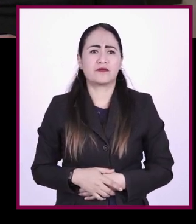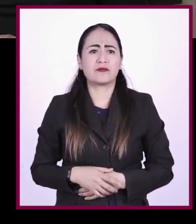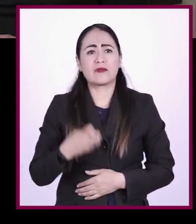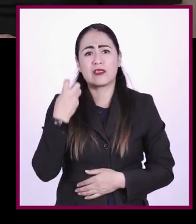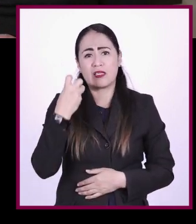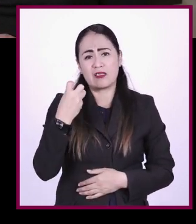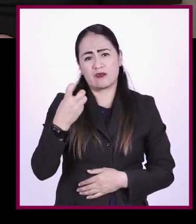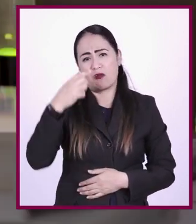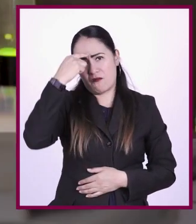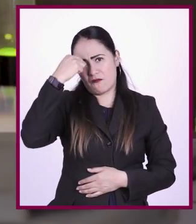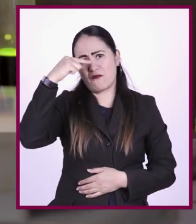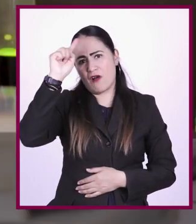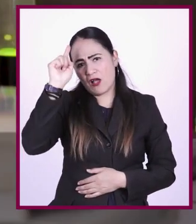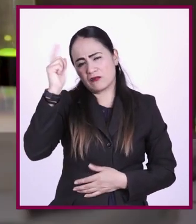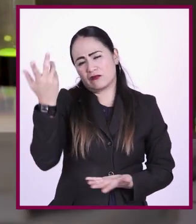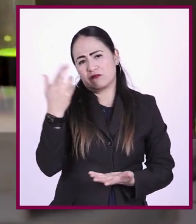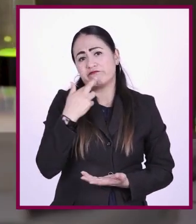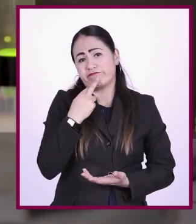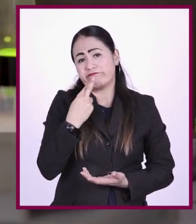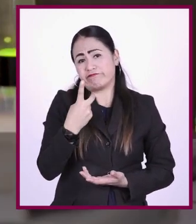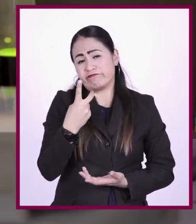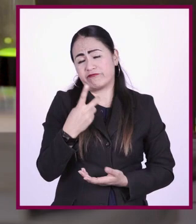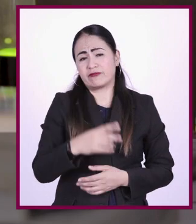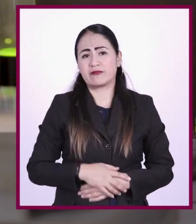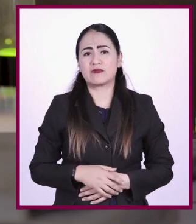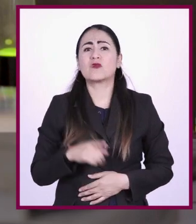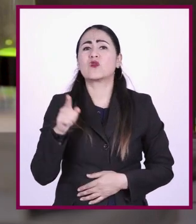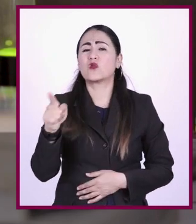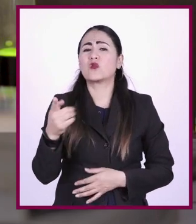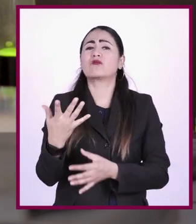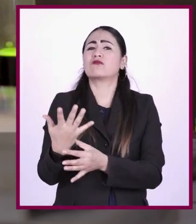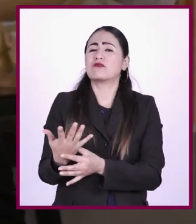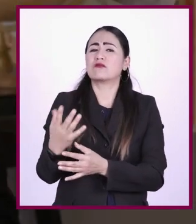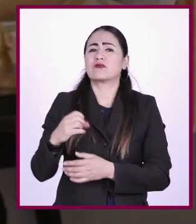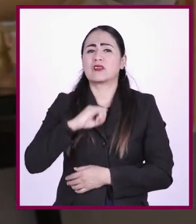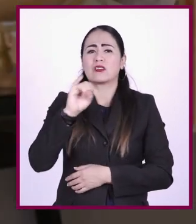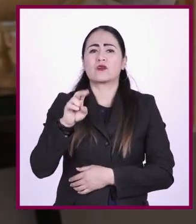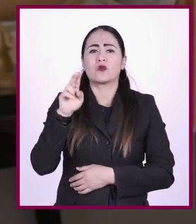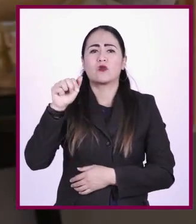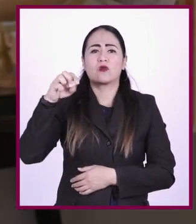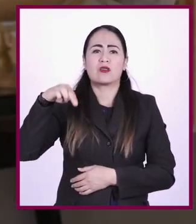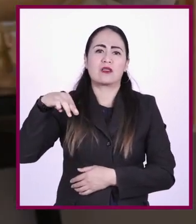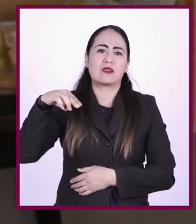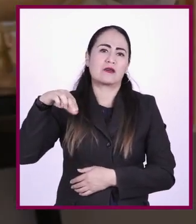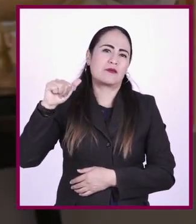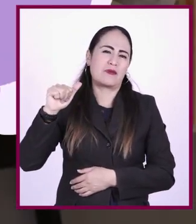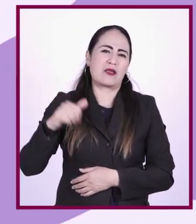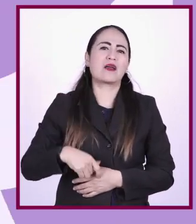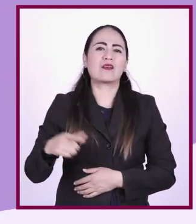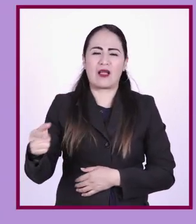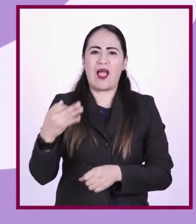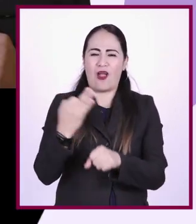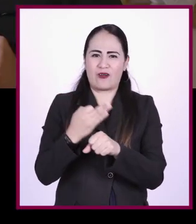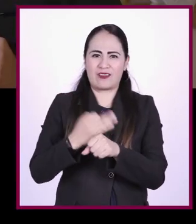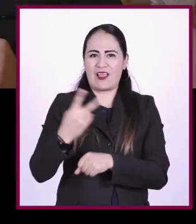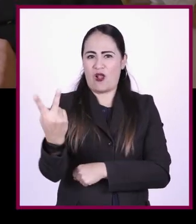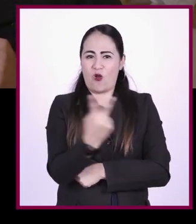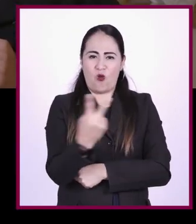fácil todo. ¿Qué dices, mi Juanma? ¿Este es entonces un caso para los investigadores?